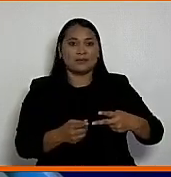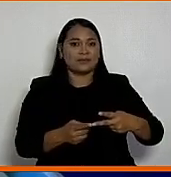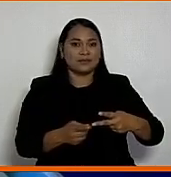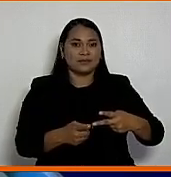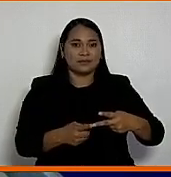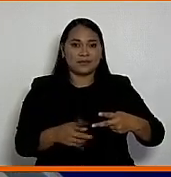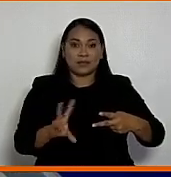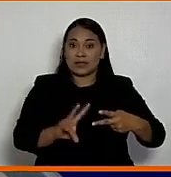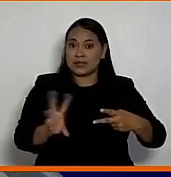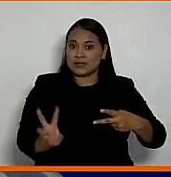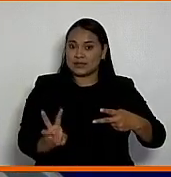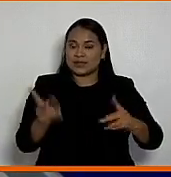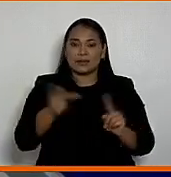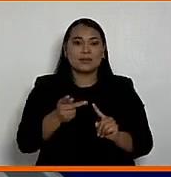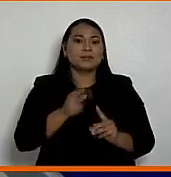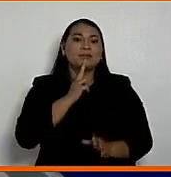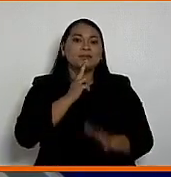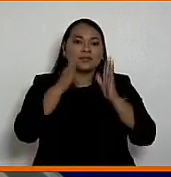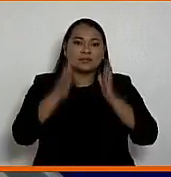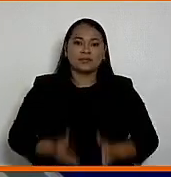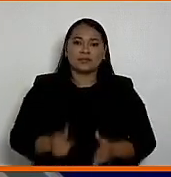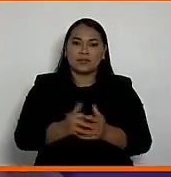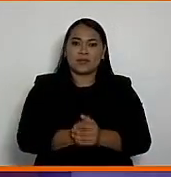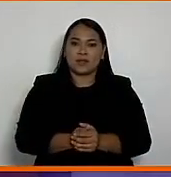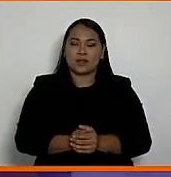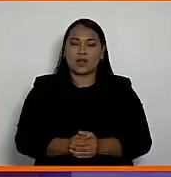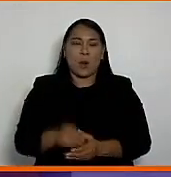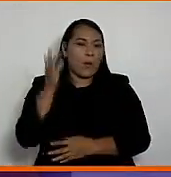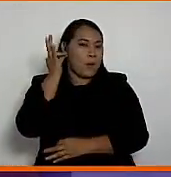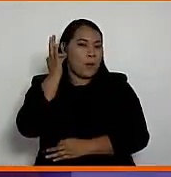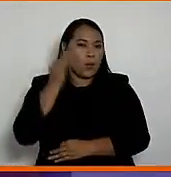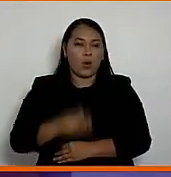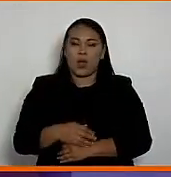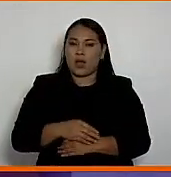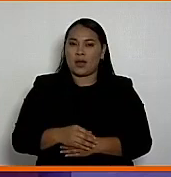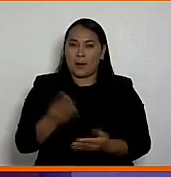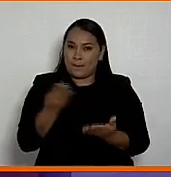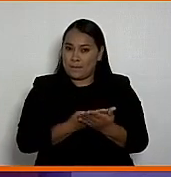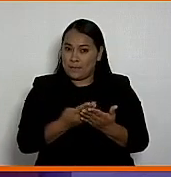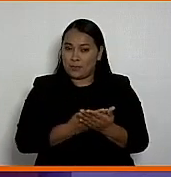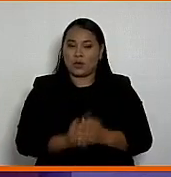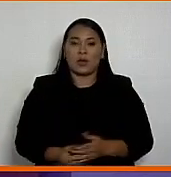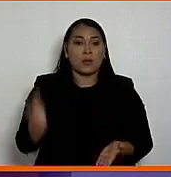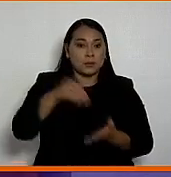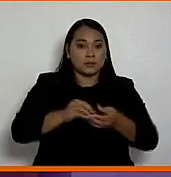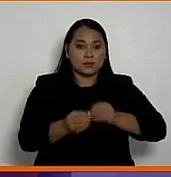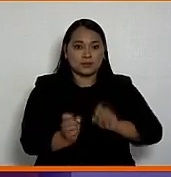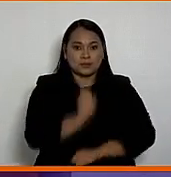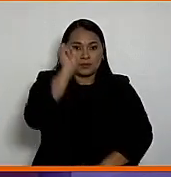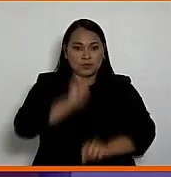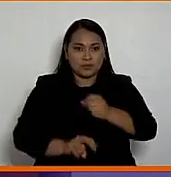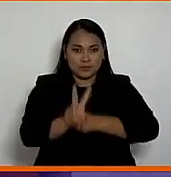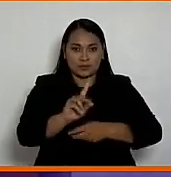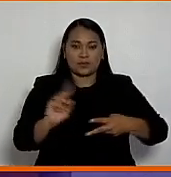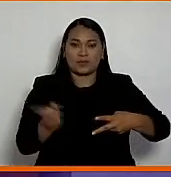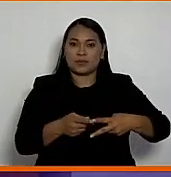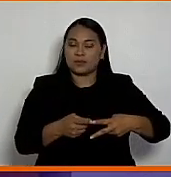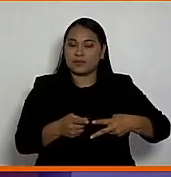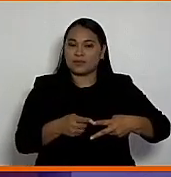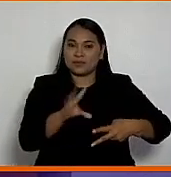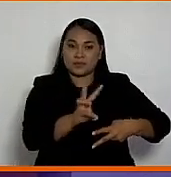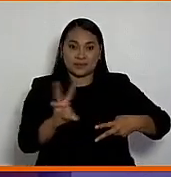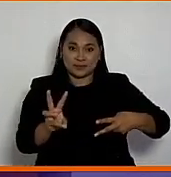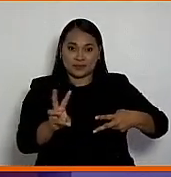favorecido, 76, con su catrachada La Chela. Los números favorecidos para premiados en esta noche son posición 1,